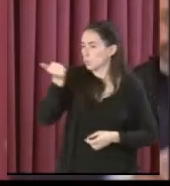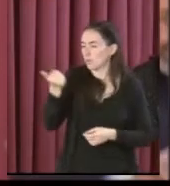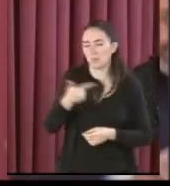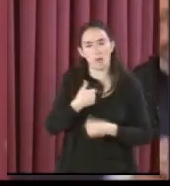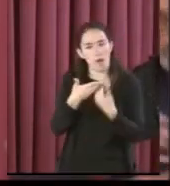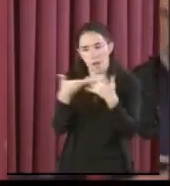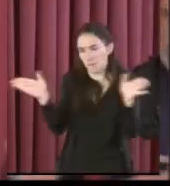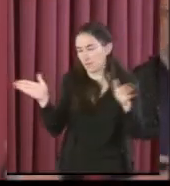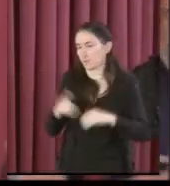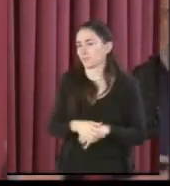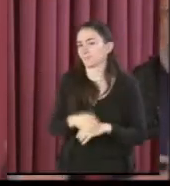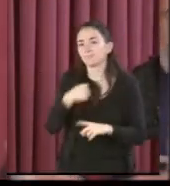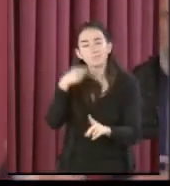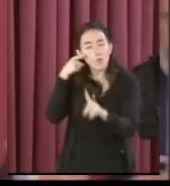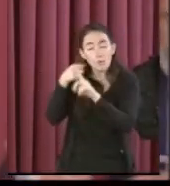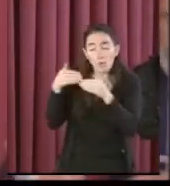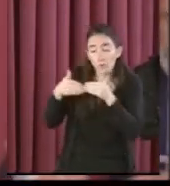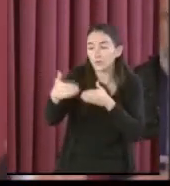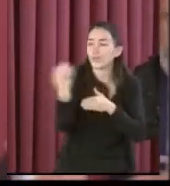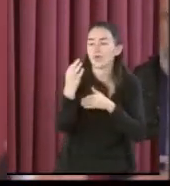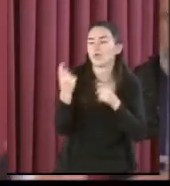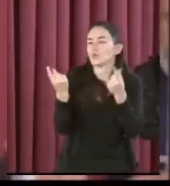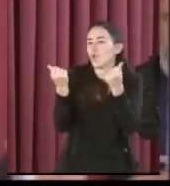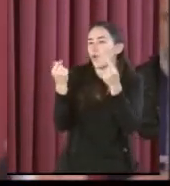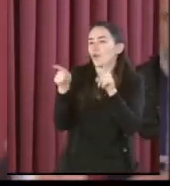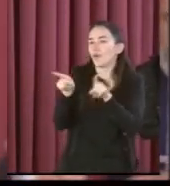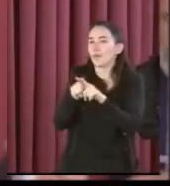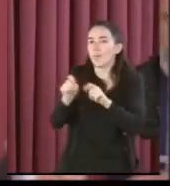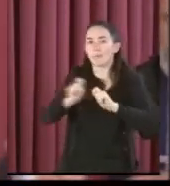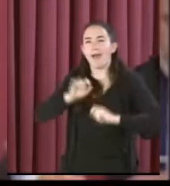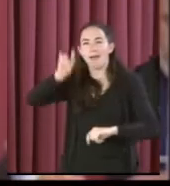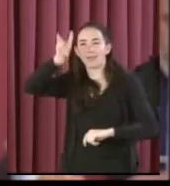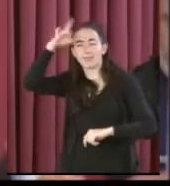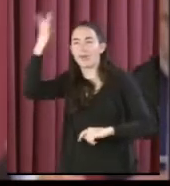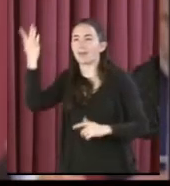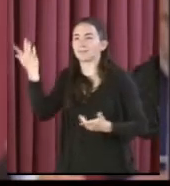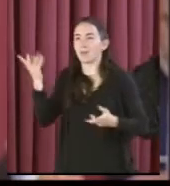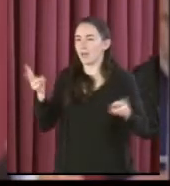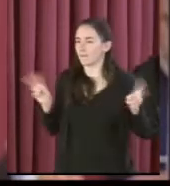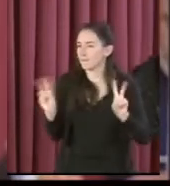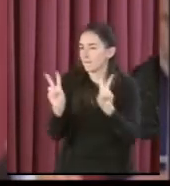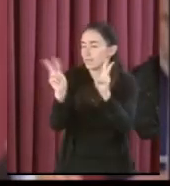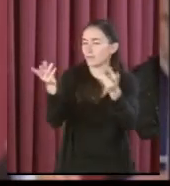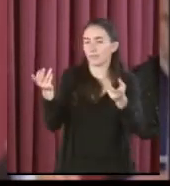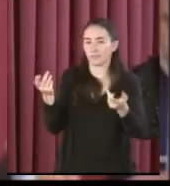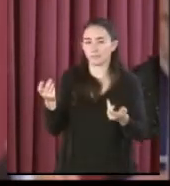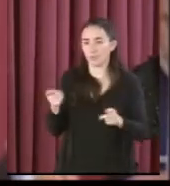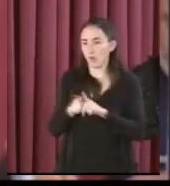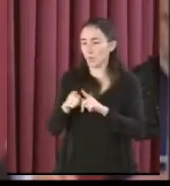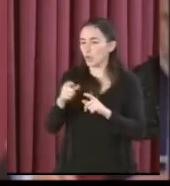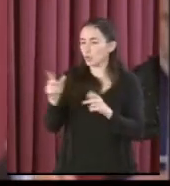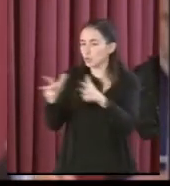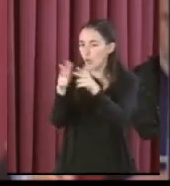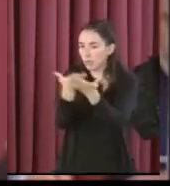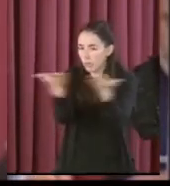El reto de un Logroño inspirador, vivo y sugerente, donde la oferta educativa y cultural, las propuestas sociales